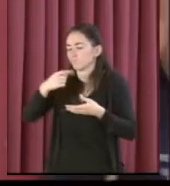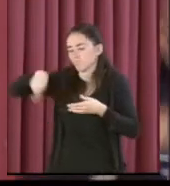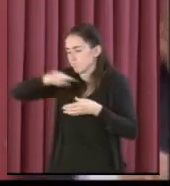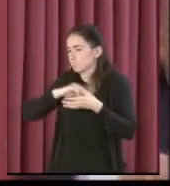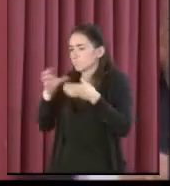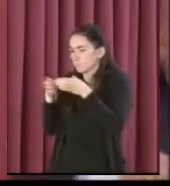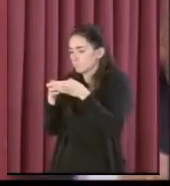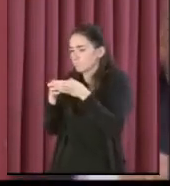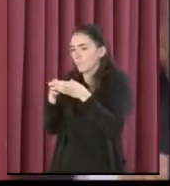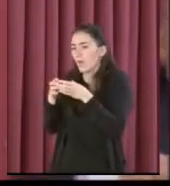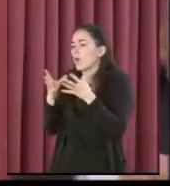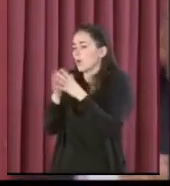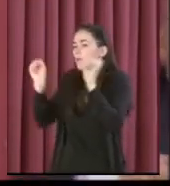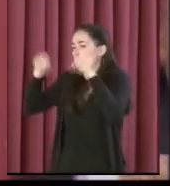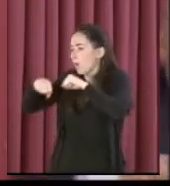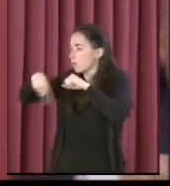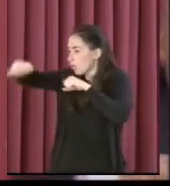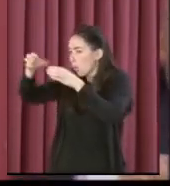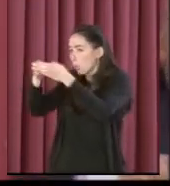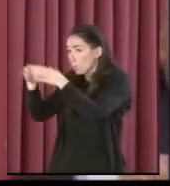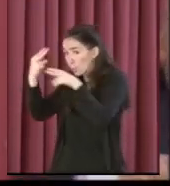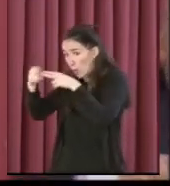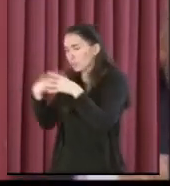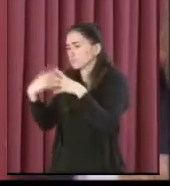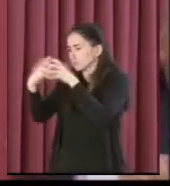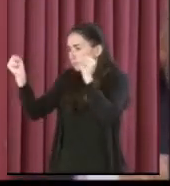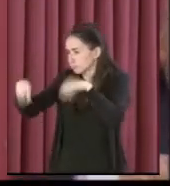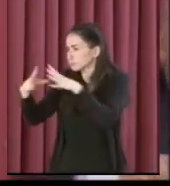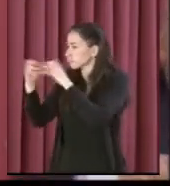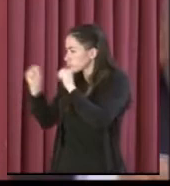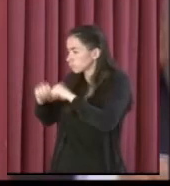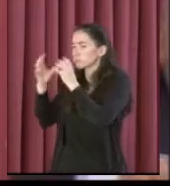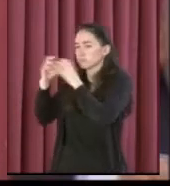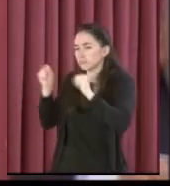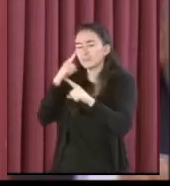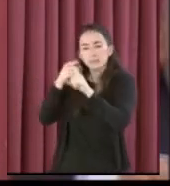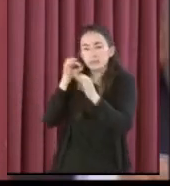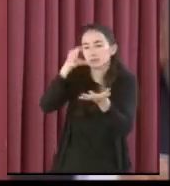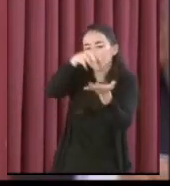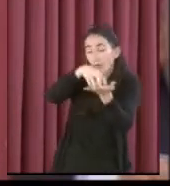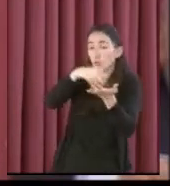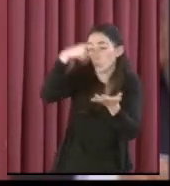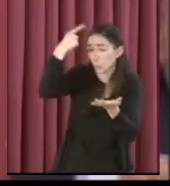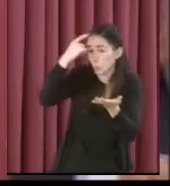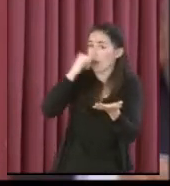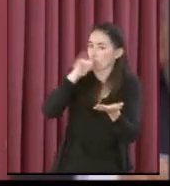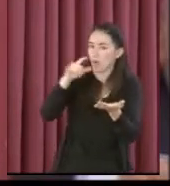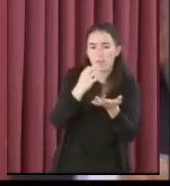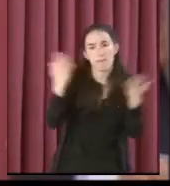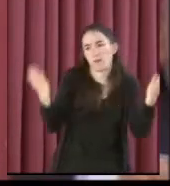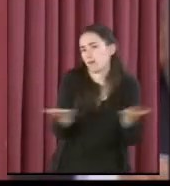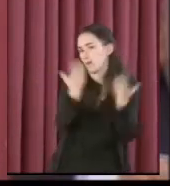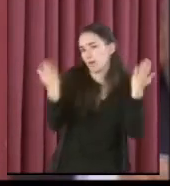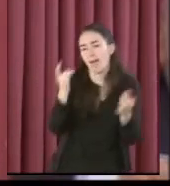necesarias con el conjunto de los grupos, buscando que se promueva desde ahí la actividad y siga impulsando